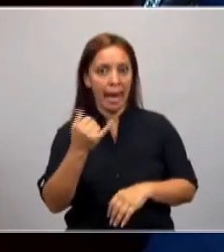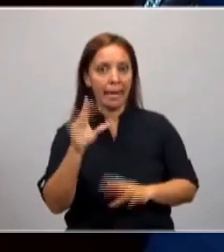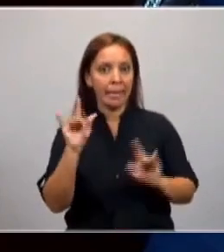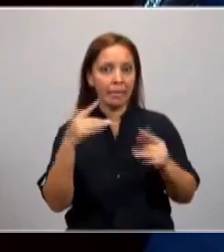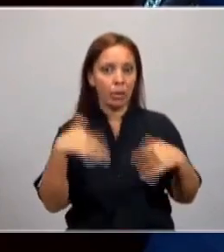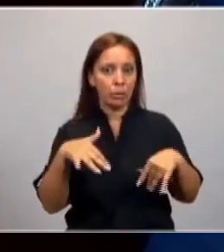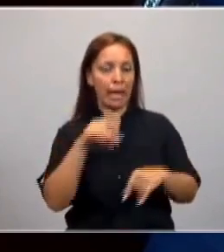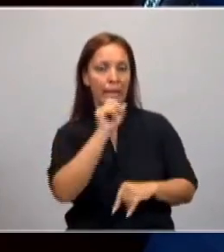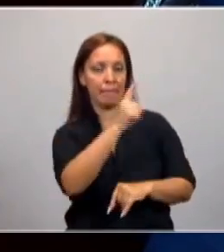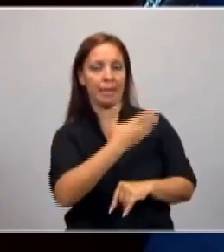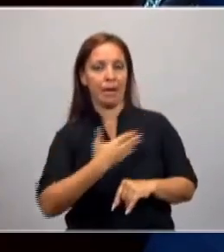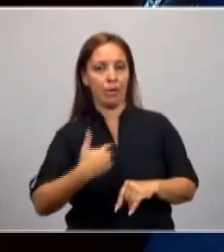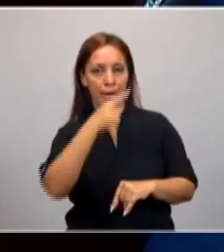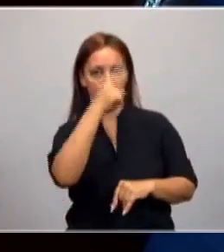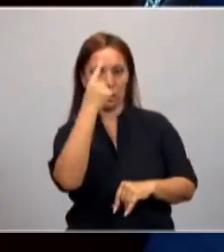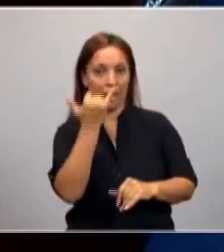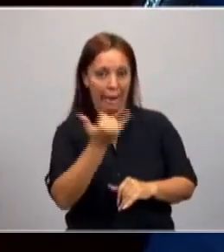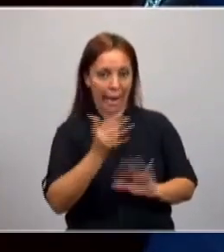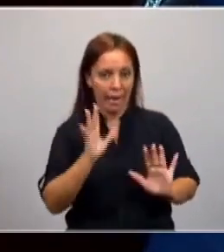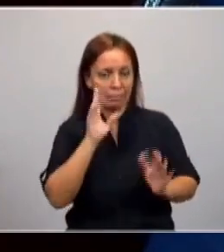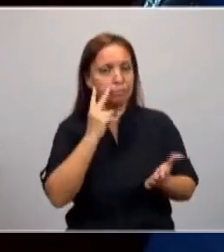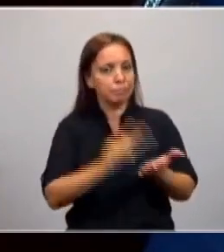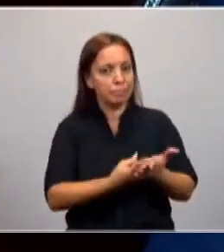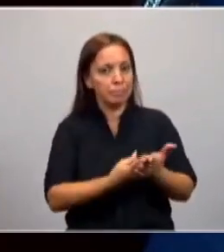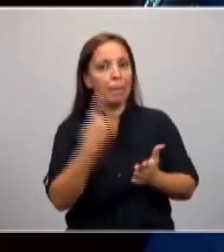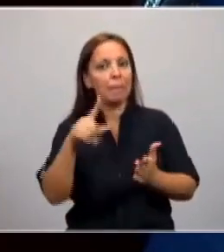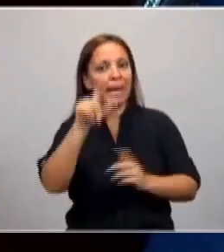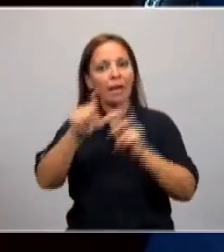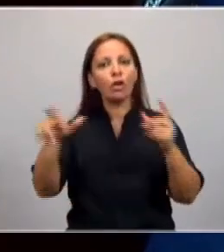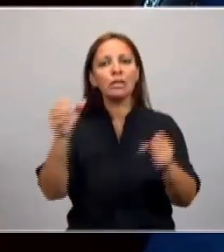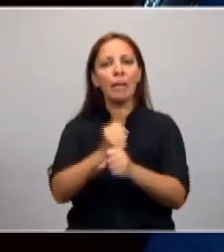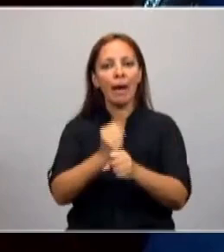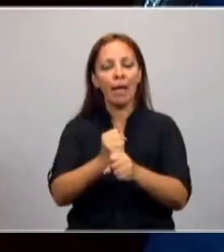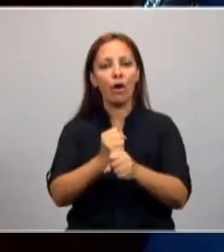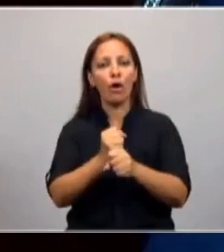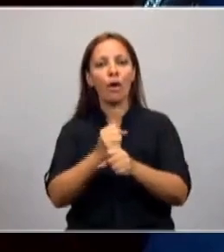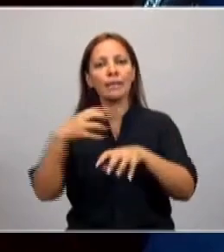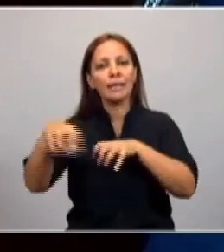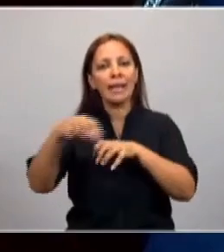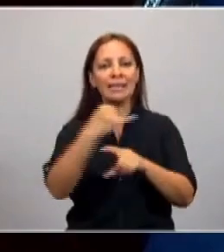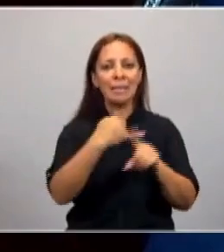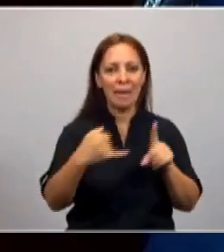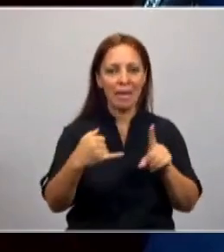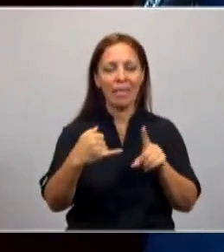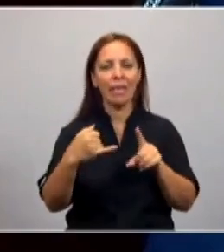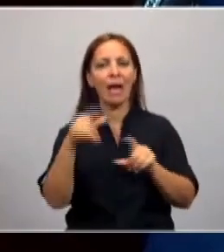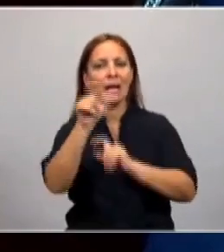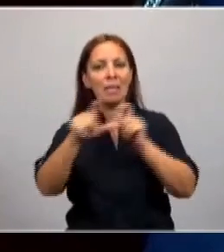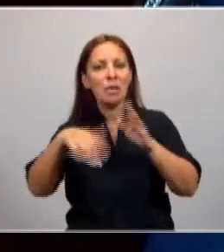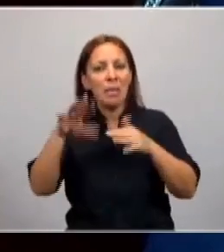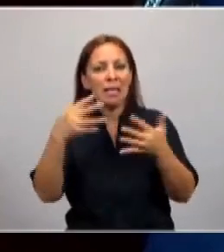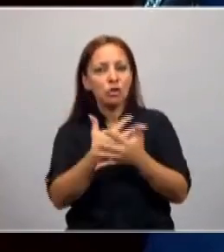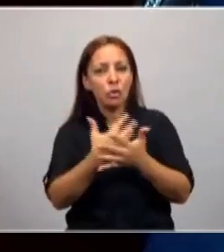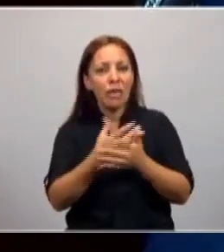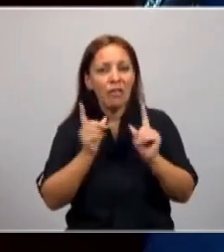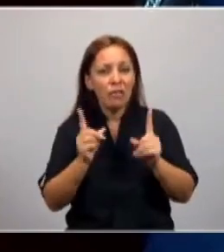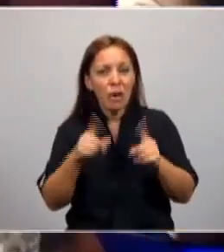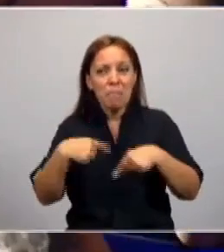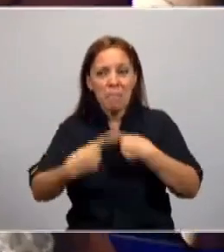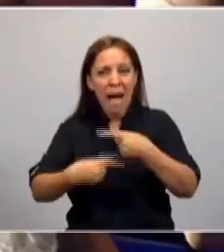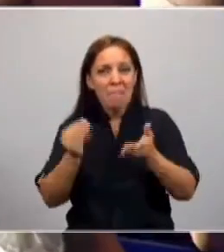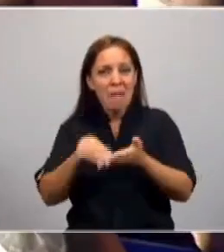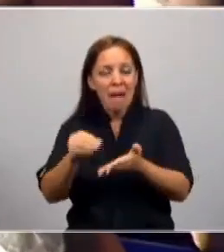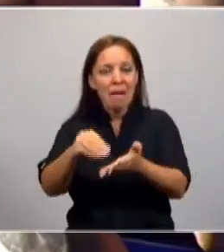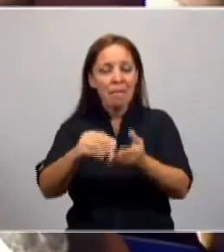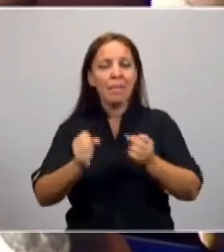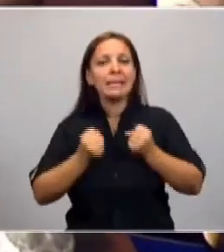el Gobierno Nacional, pero los trabajadores, los sectores medios, los más vulnerables no pueden seguir haciendo